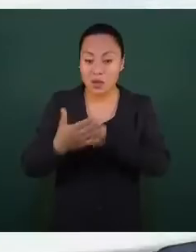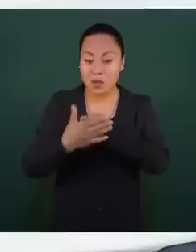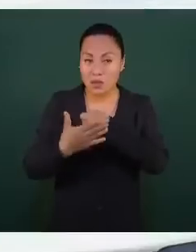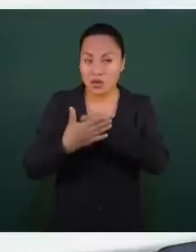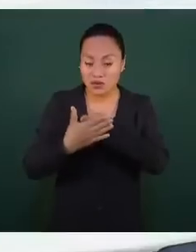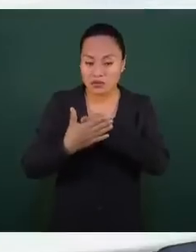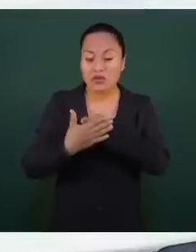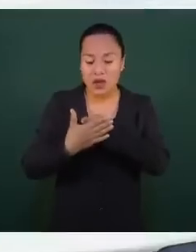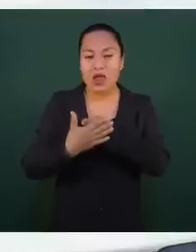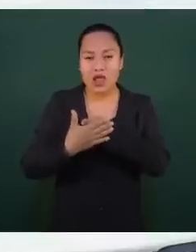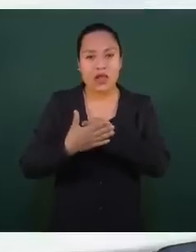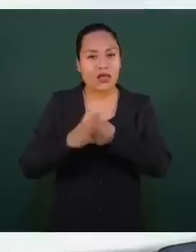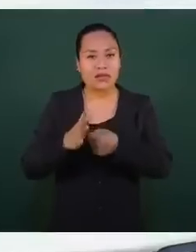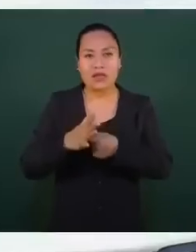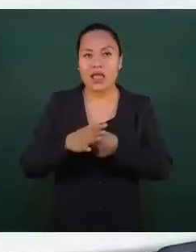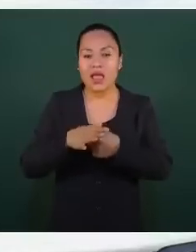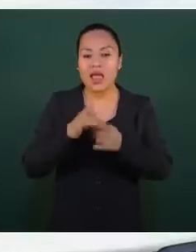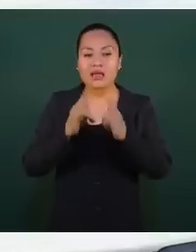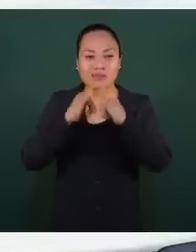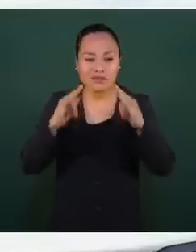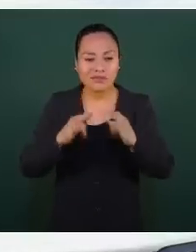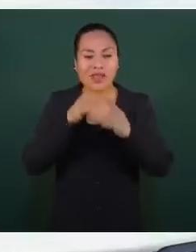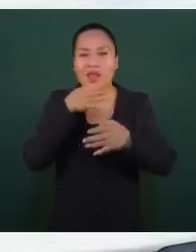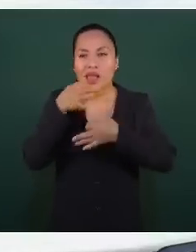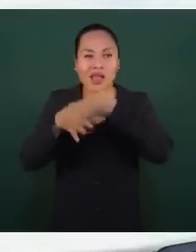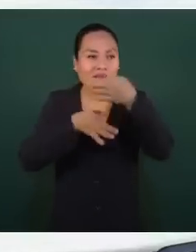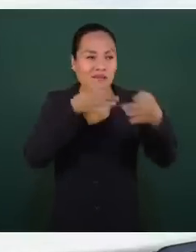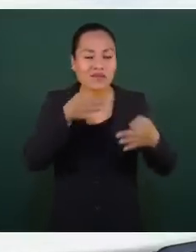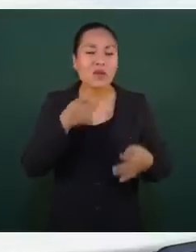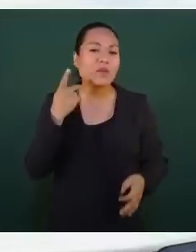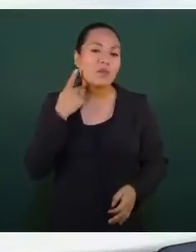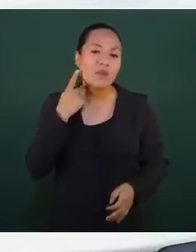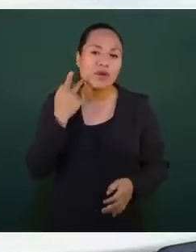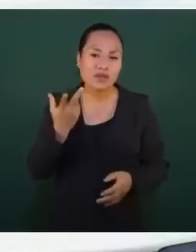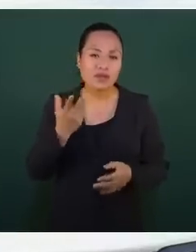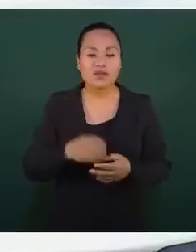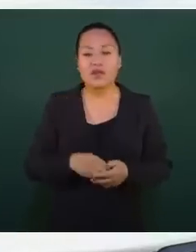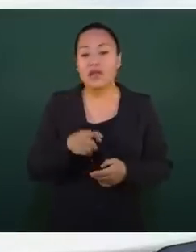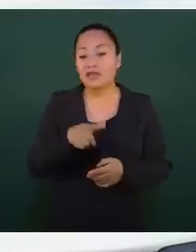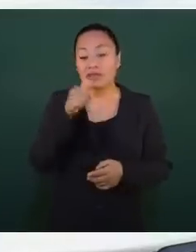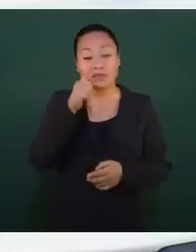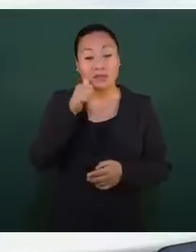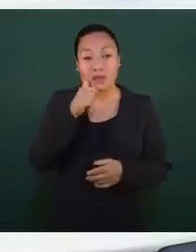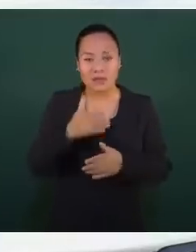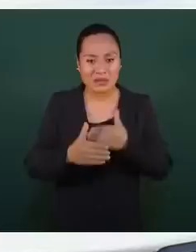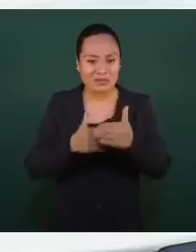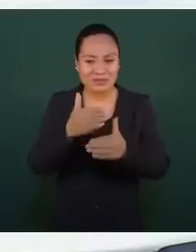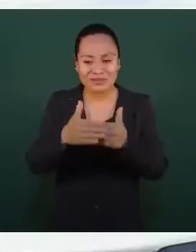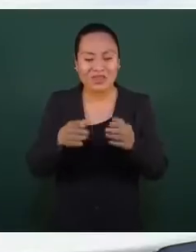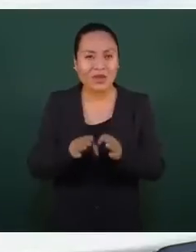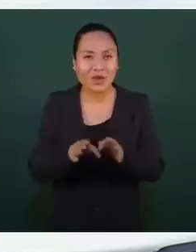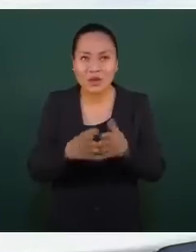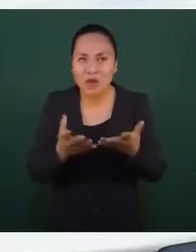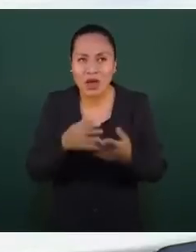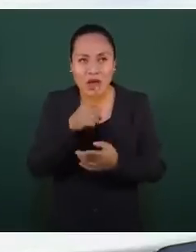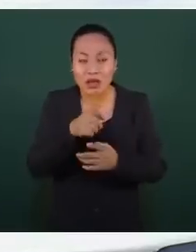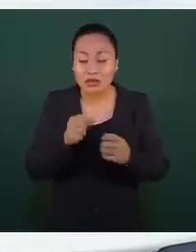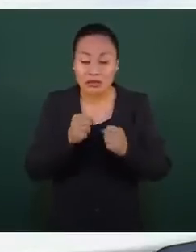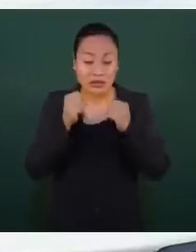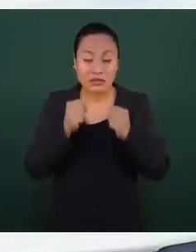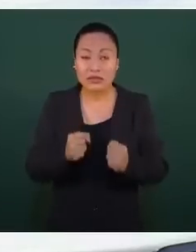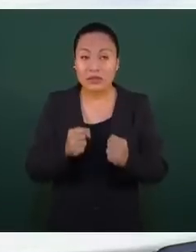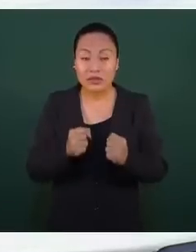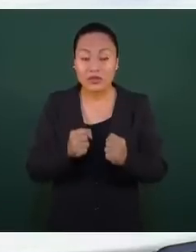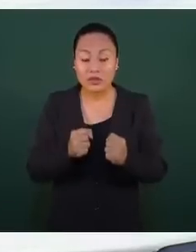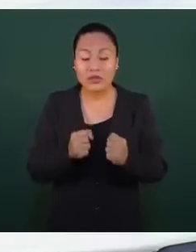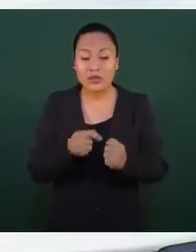estado y casi siempre la atención se va hacia dicho proceso. Por eso le quiero preguntar cómo garantizar, precisamente que estaba